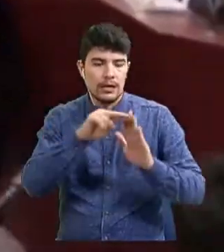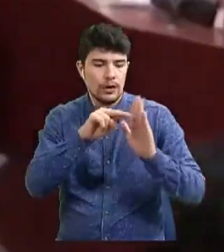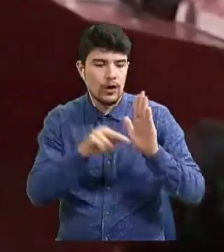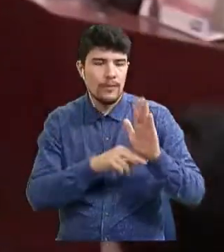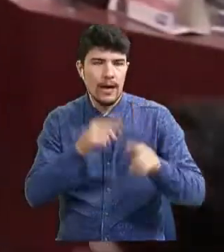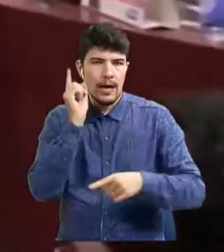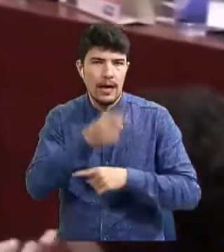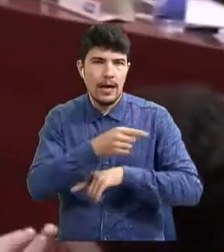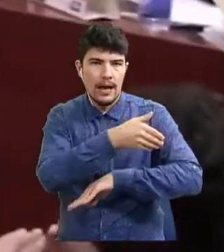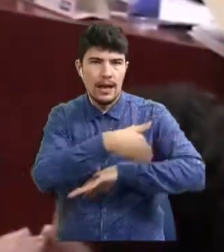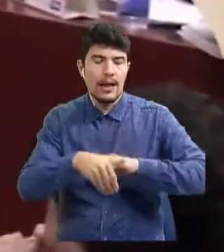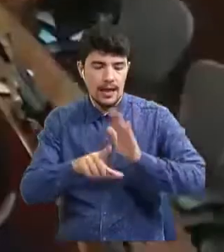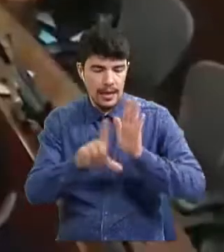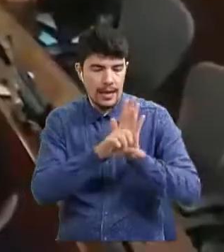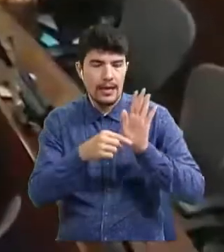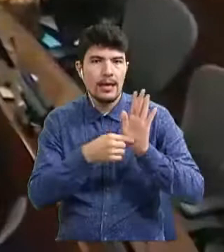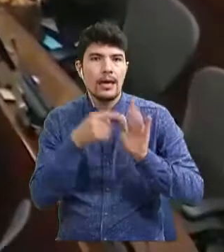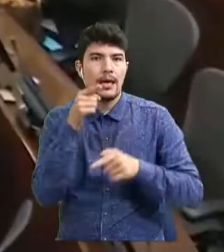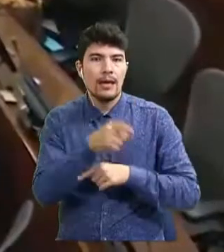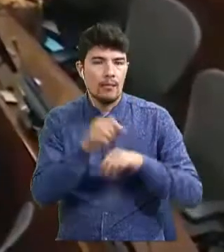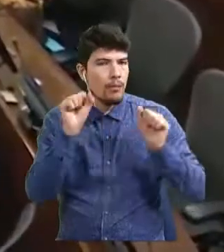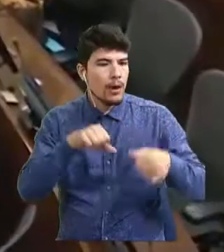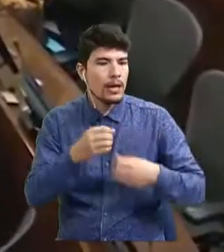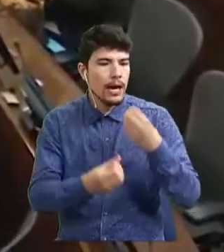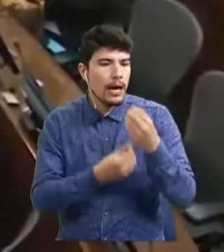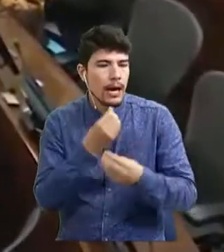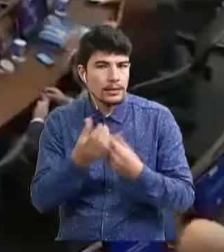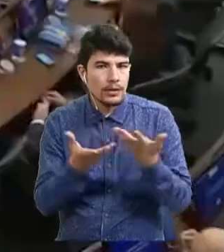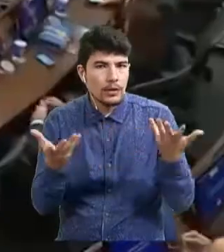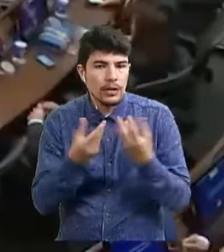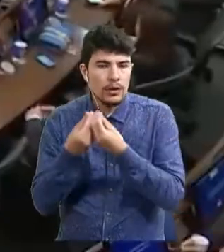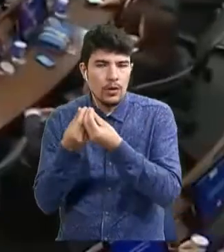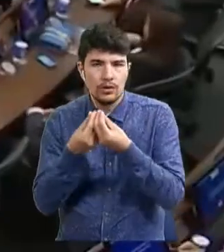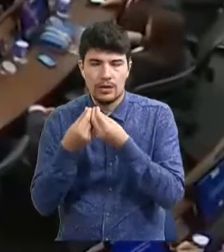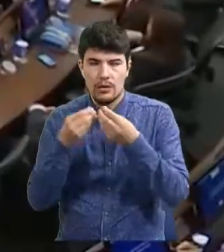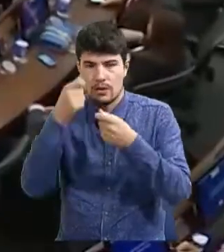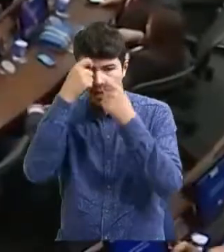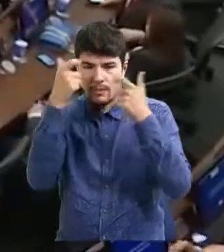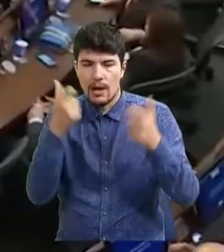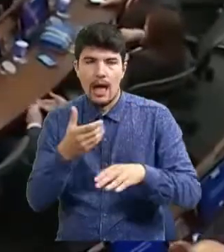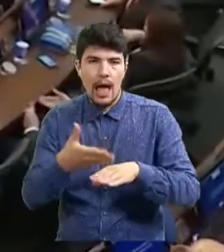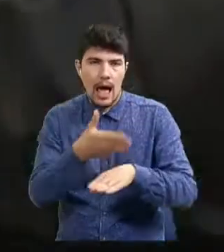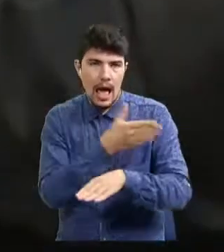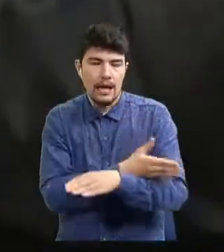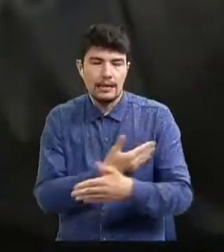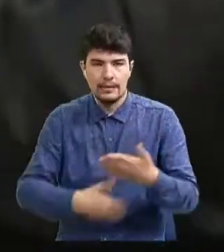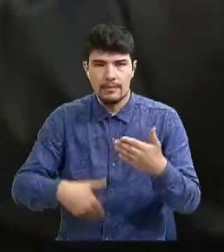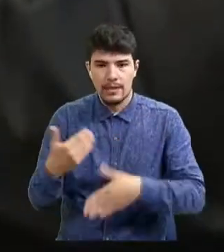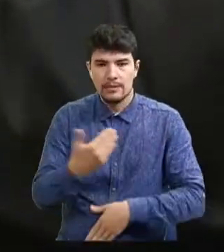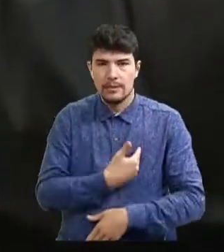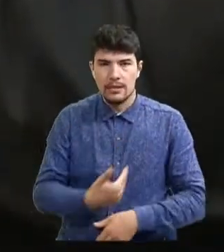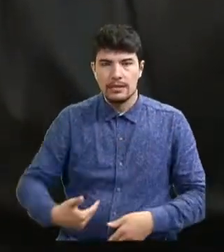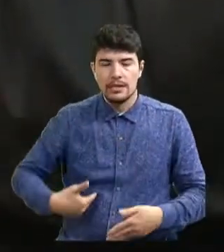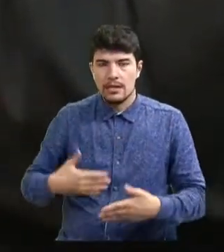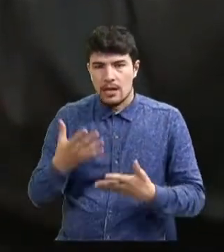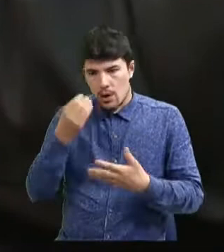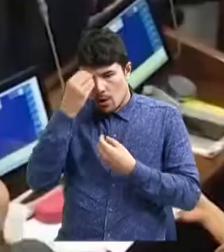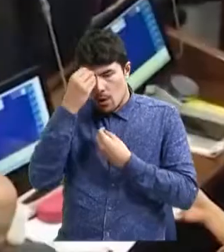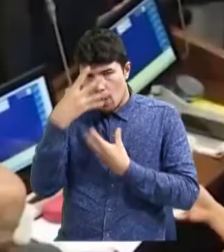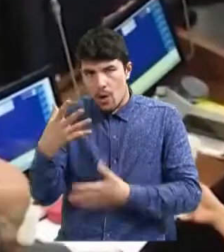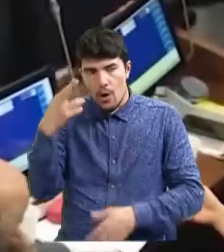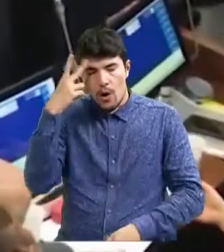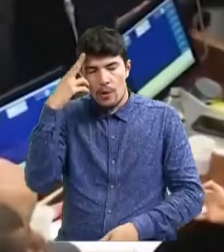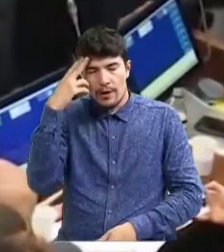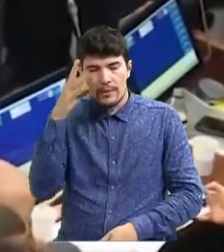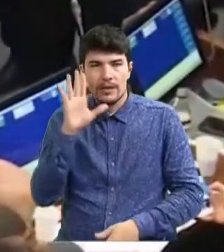reglamentaria, un decreto reglamentario que lo puede hacer el Congreso de la República previa iniciativa de la Presidencia, previa iniciativa que salgan